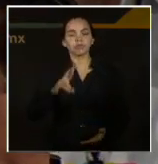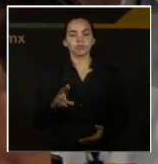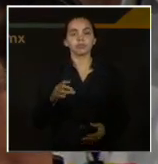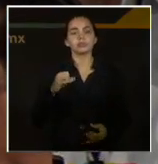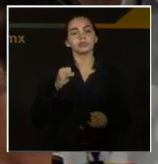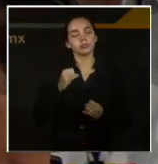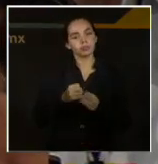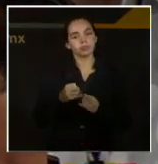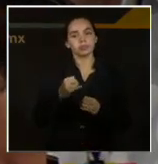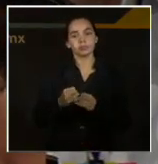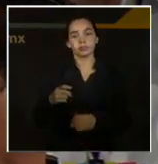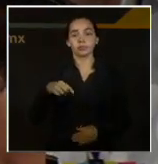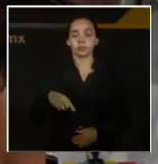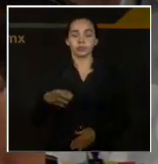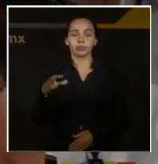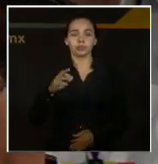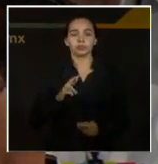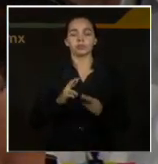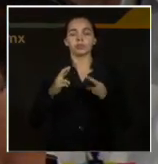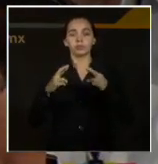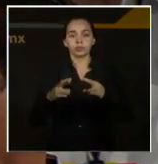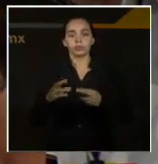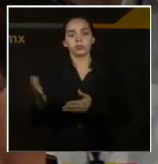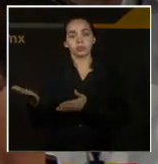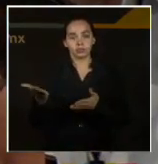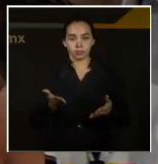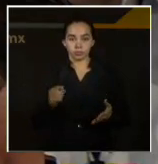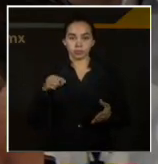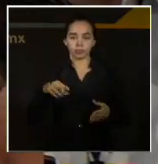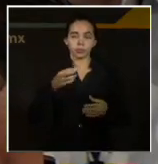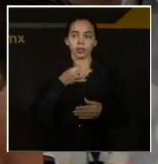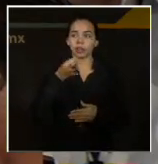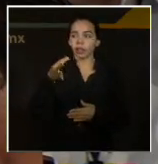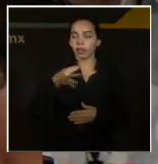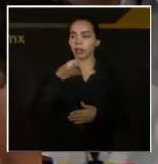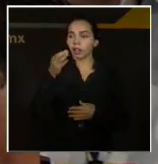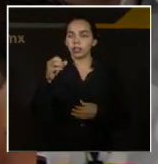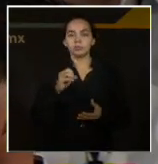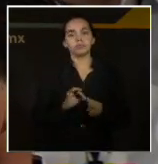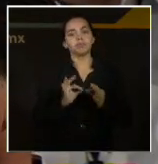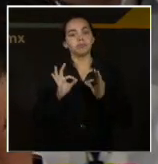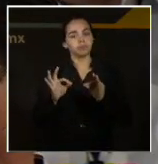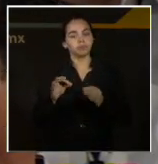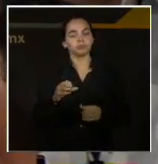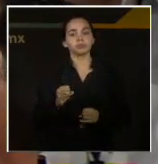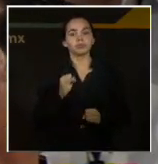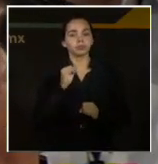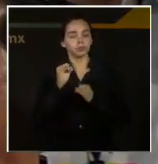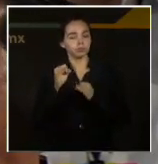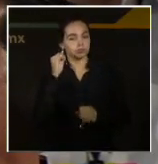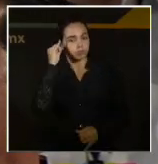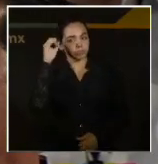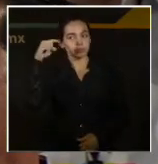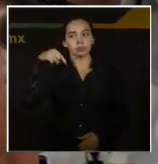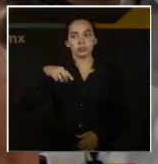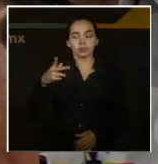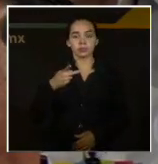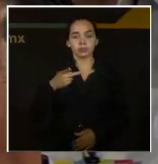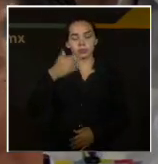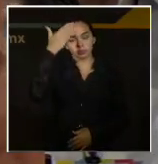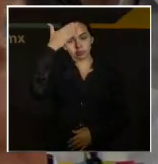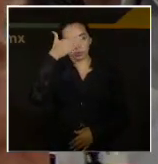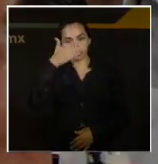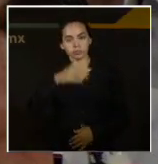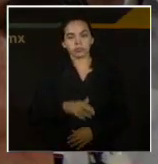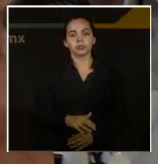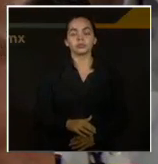de los candidatos que acudieron a esta convocatoria para exponer sus ideas sobre las preguntas que esta noche se les hará.